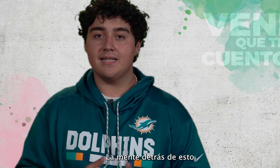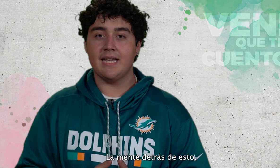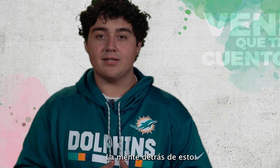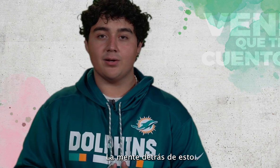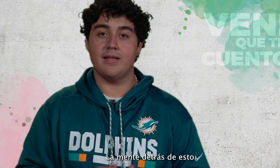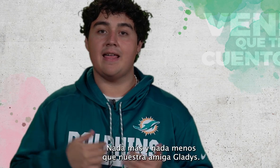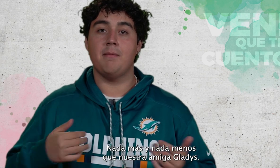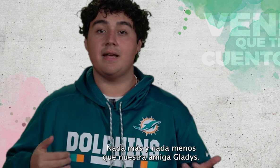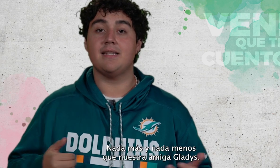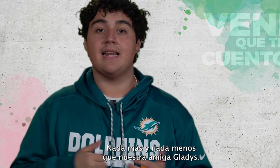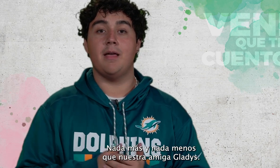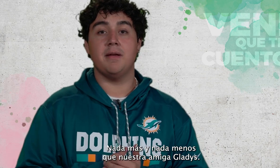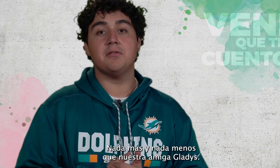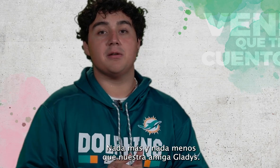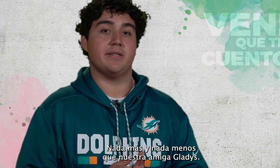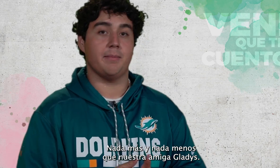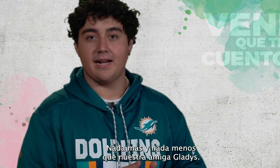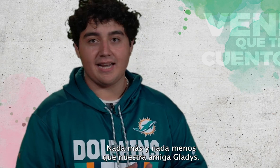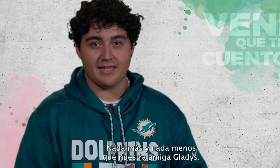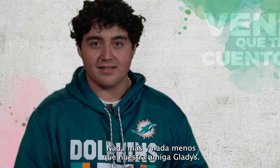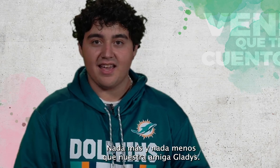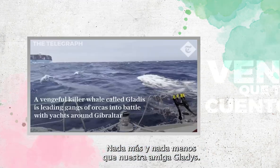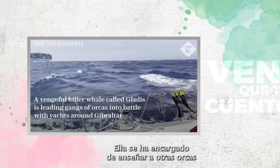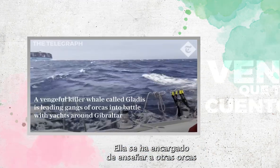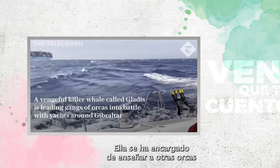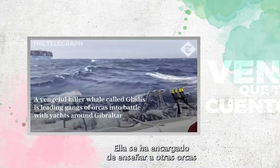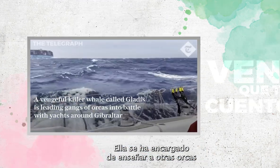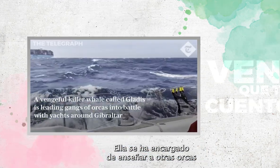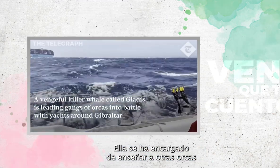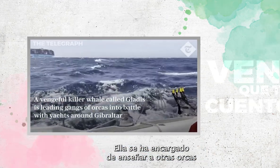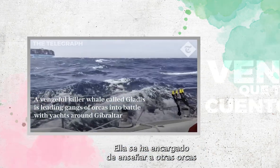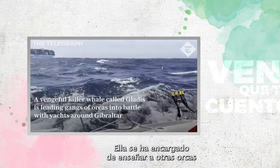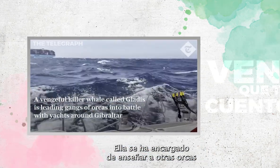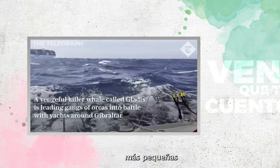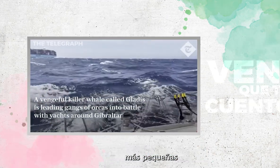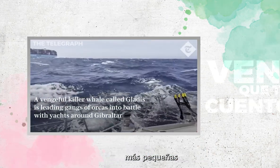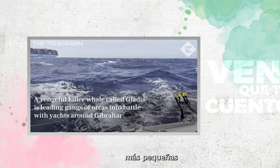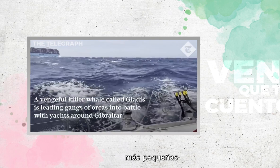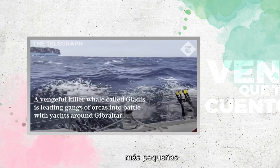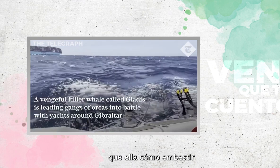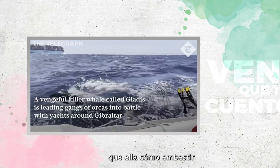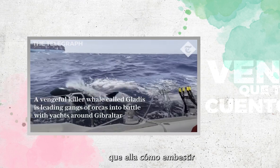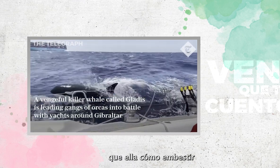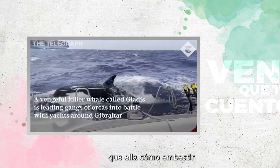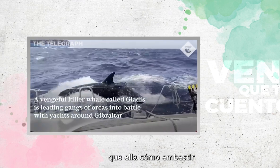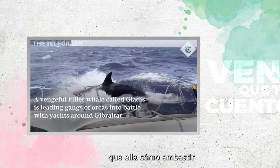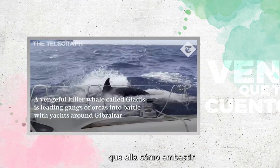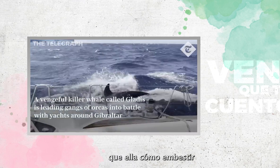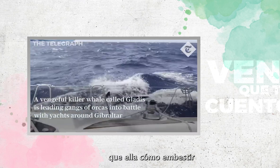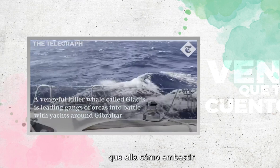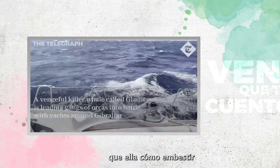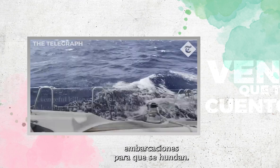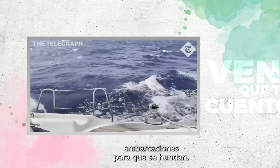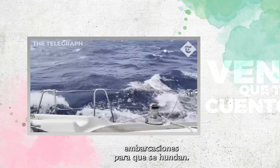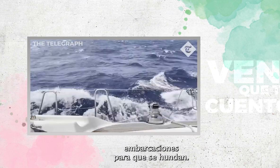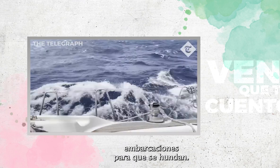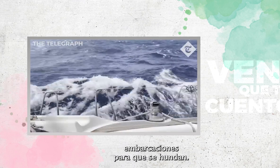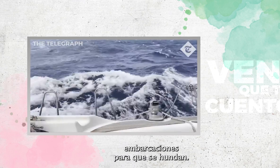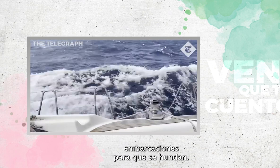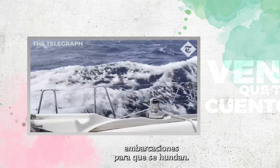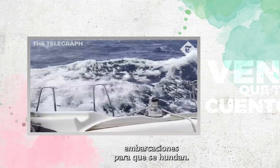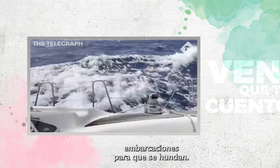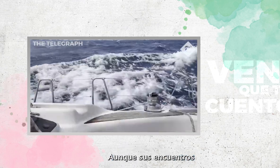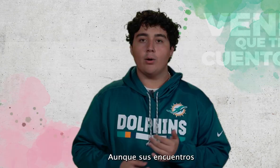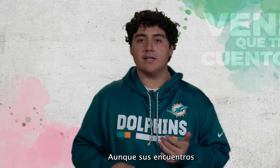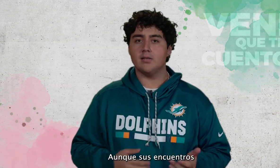mente detrás de esto es nada más y nada menos que nuestra amiga Gladys. Ella se ha encargado de enseñar a otras orcas más pequeñas que ella cómo embestir embarcaciones